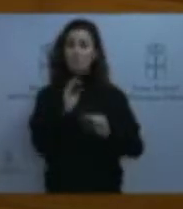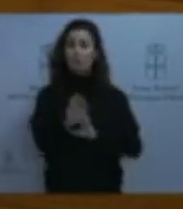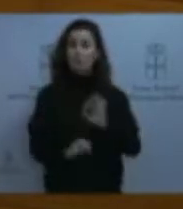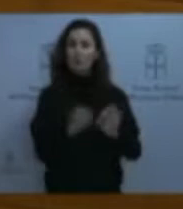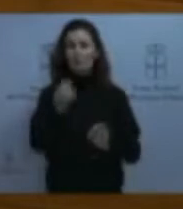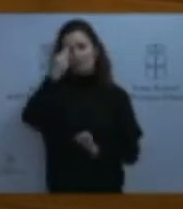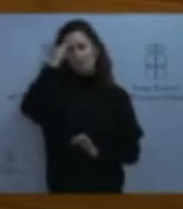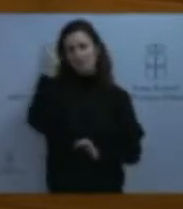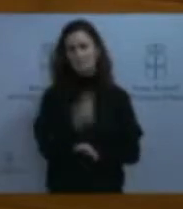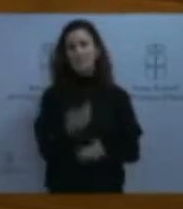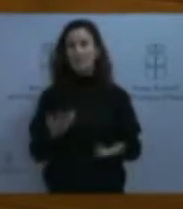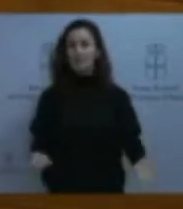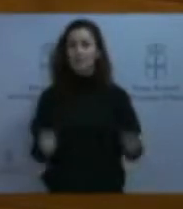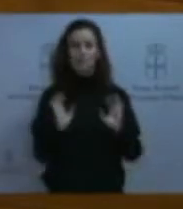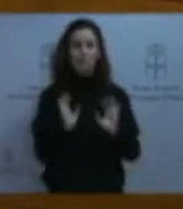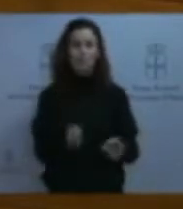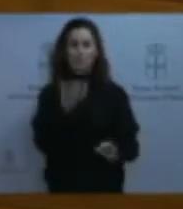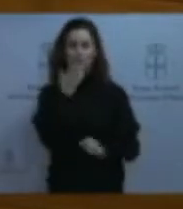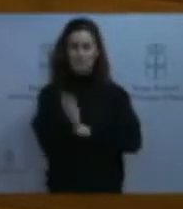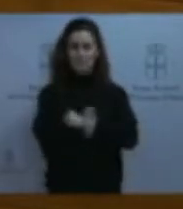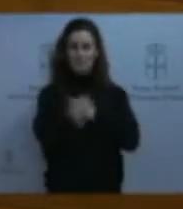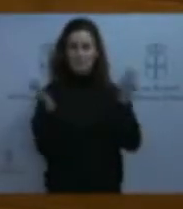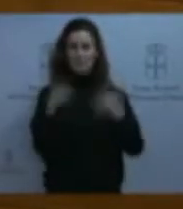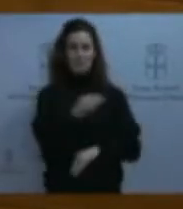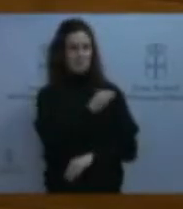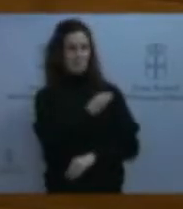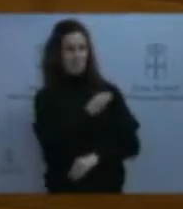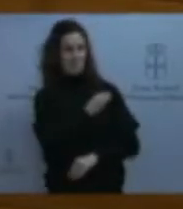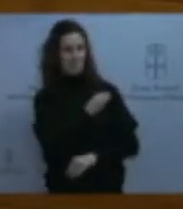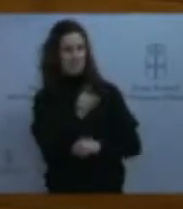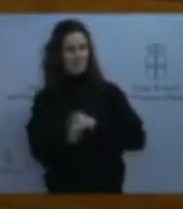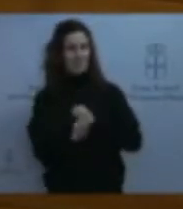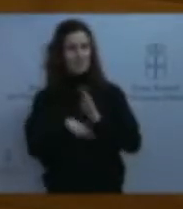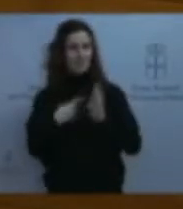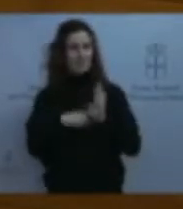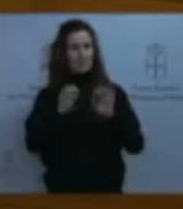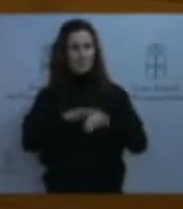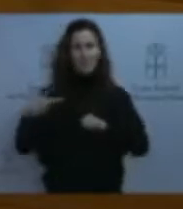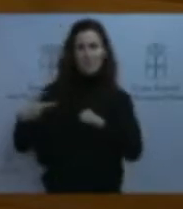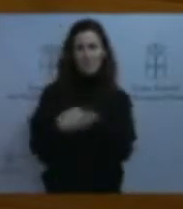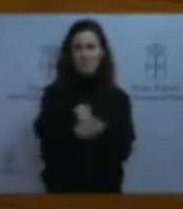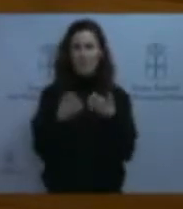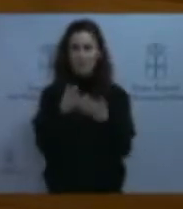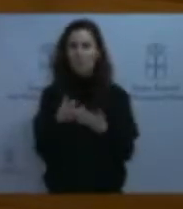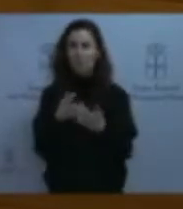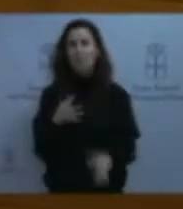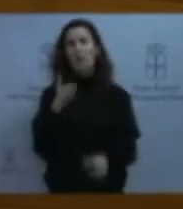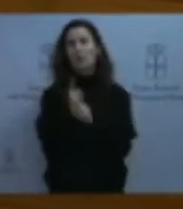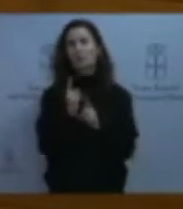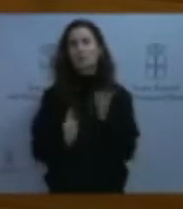Y, efectivamente, ustedes decían, no existe la estrategia, pero hoy me preguntan, oiga, esta es la Estrategia Integral de Prevención y Lucha contra los Incendios Forestales en